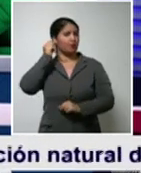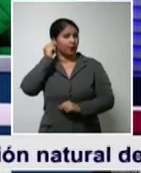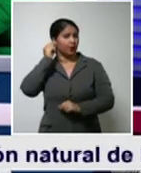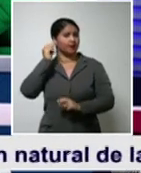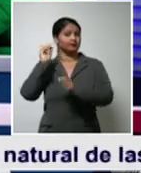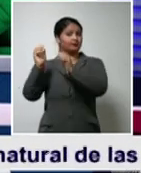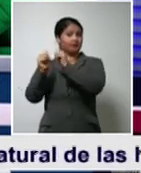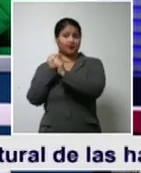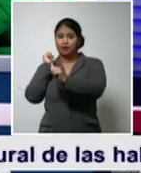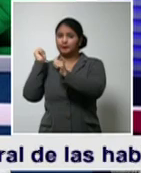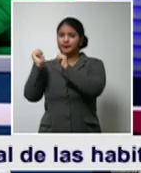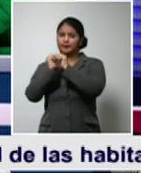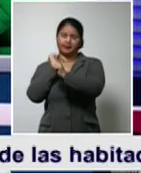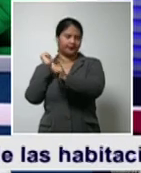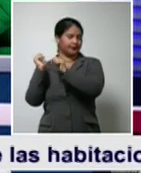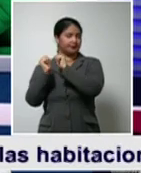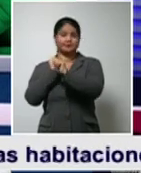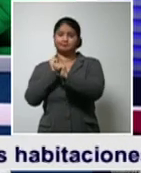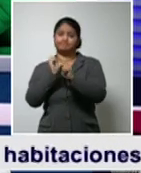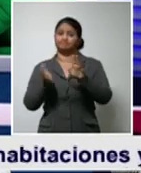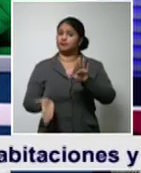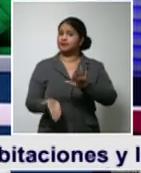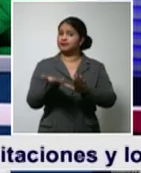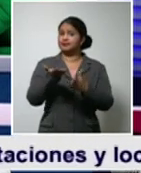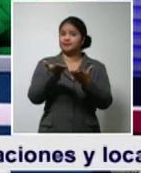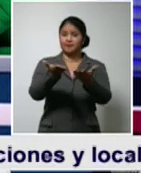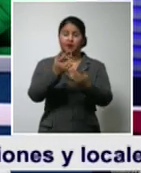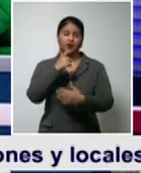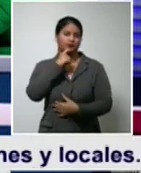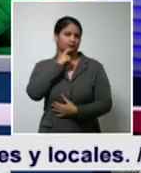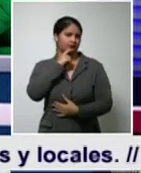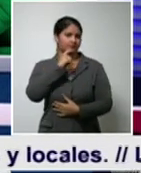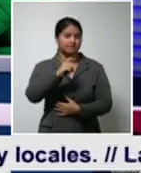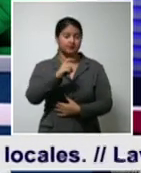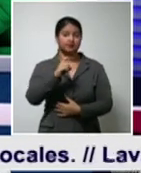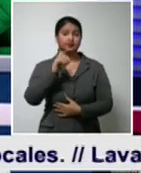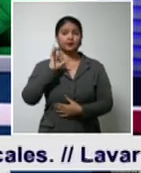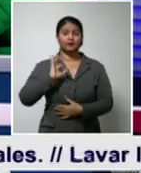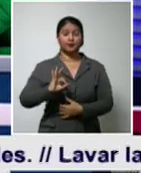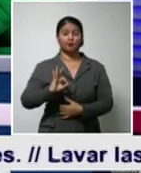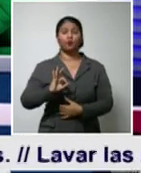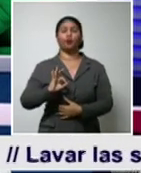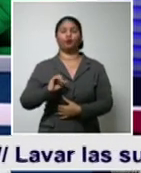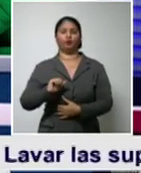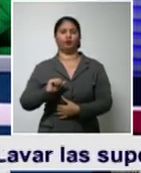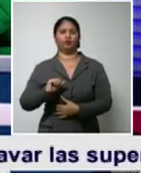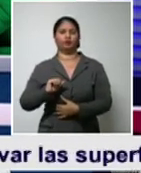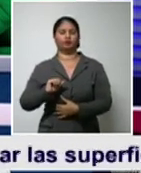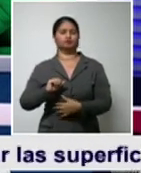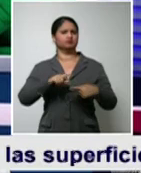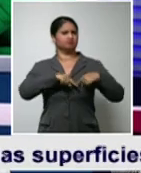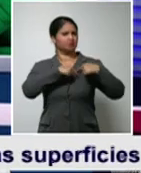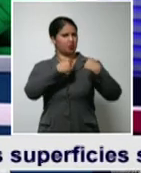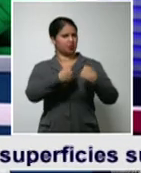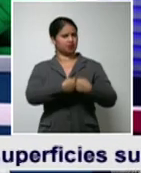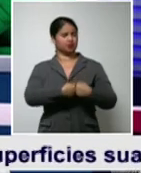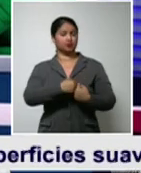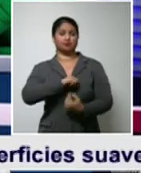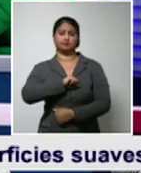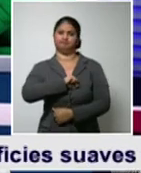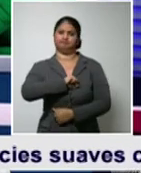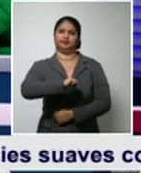compleja, un tanto tórpida, y de un momento determinado hizo un shock séptico y lamentablemente hace una